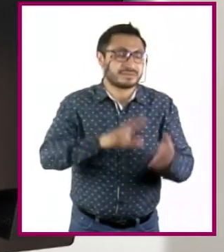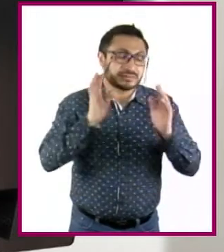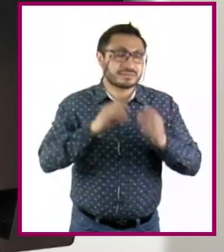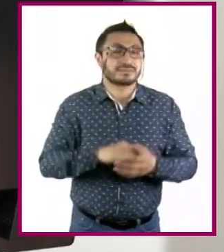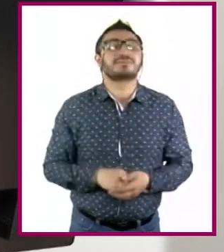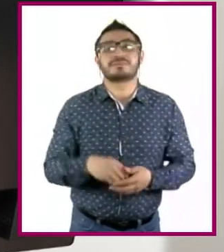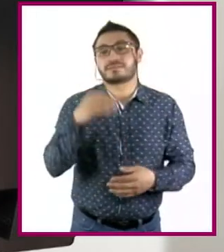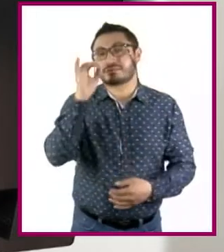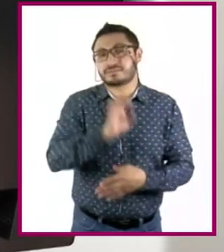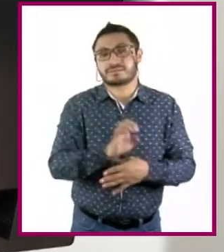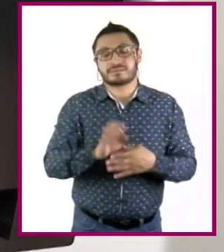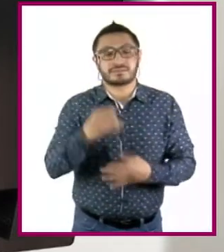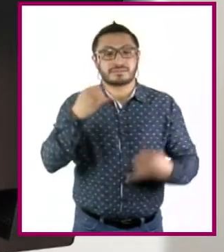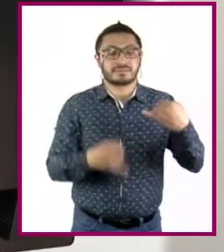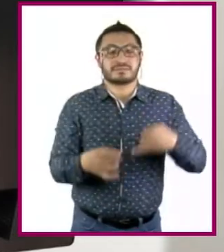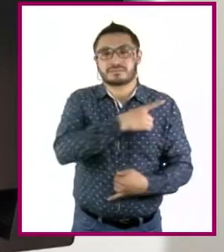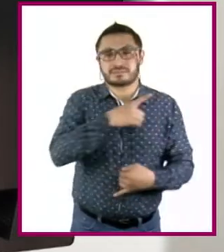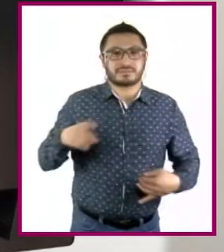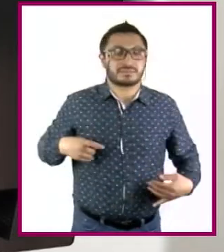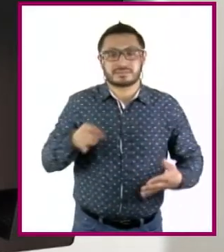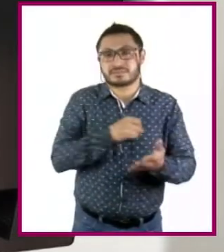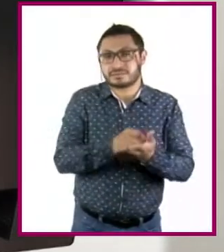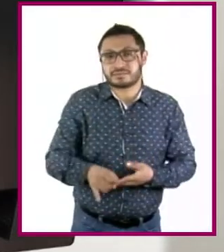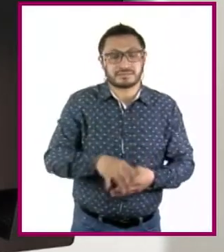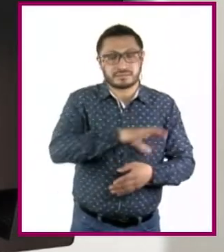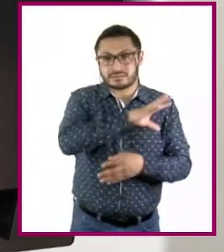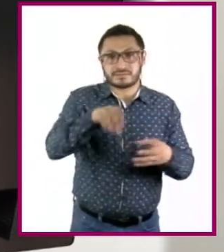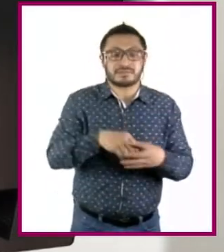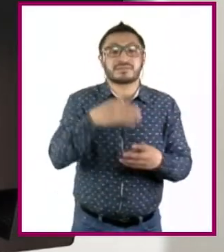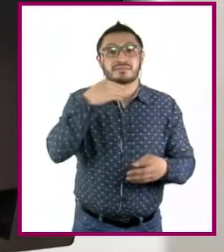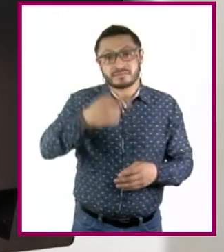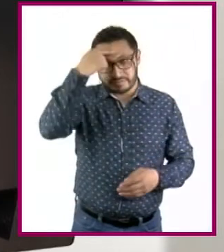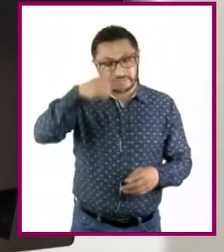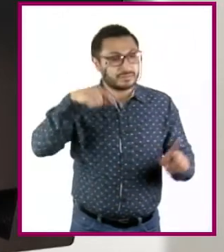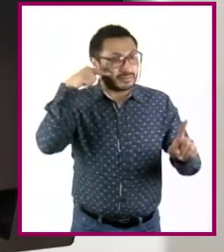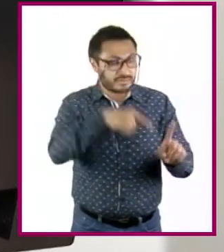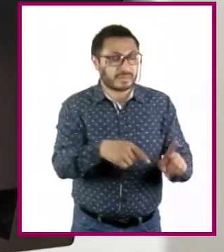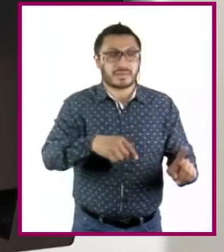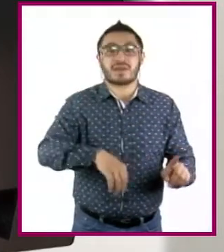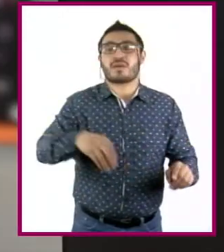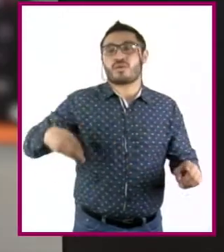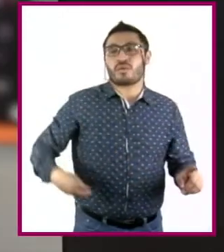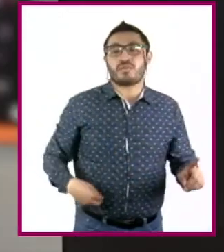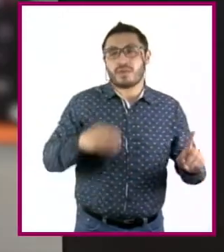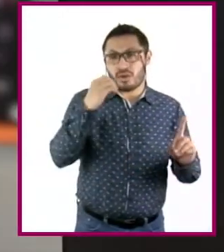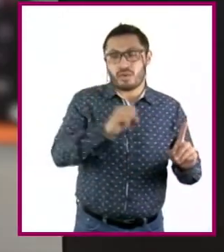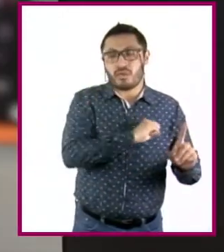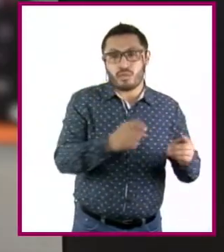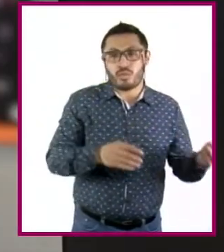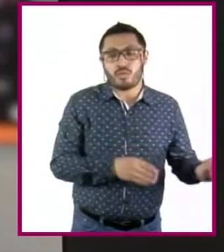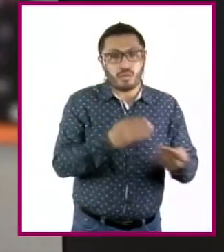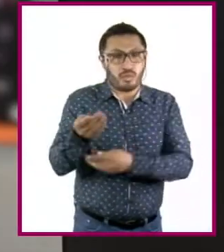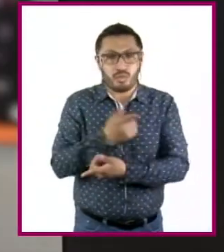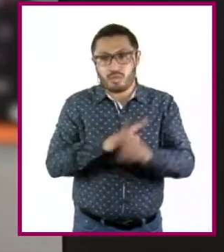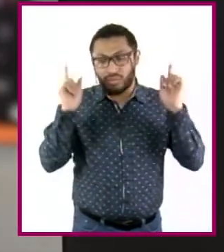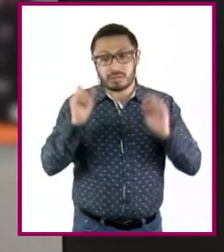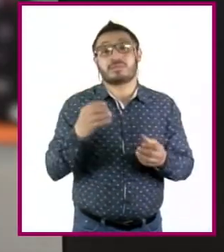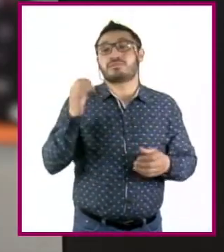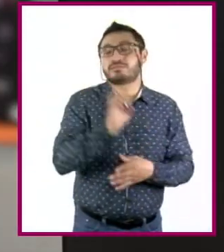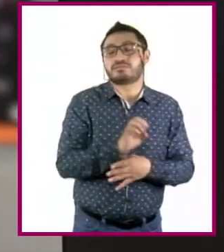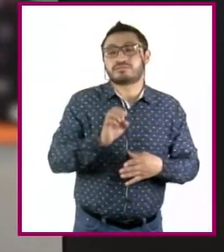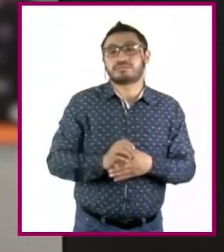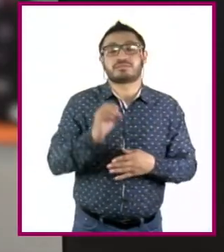debe determinar según su criterio si son suficientes para declarar a la persona acusada culpable o no. O sea que la